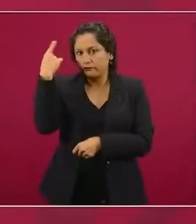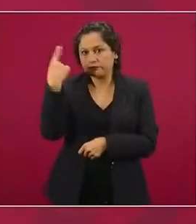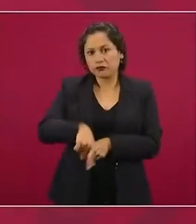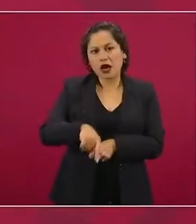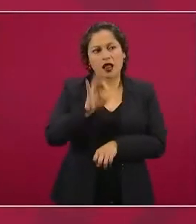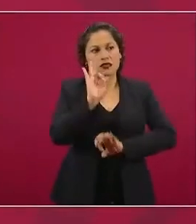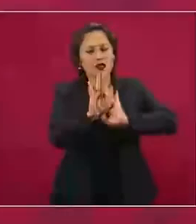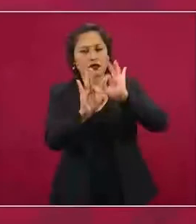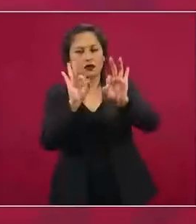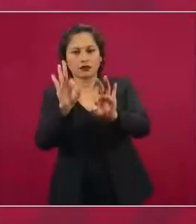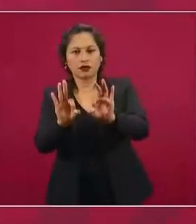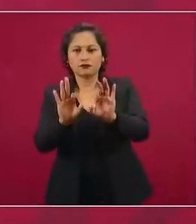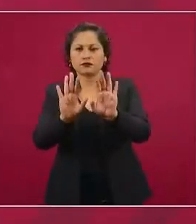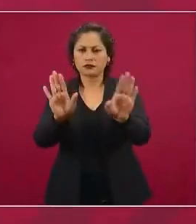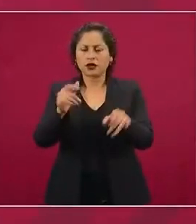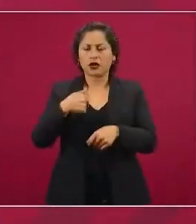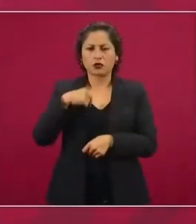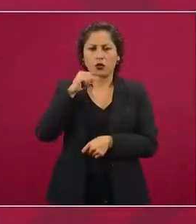distribuidora,